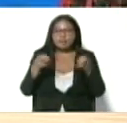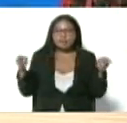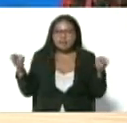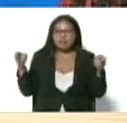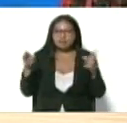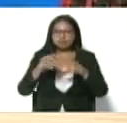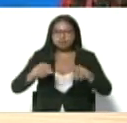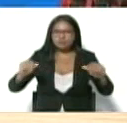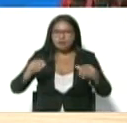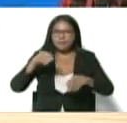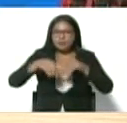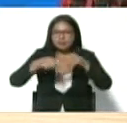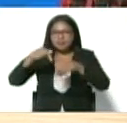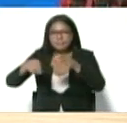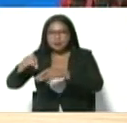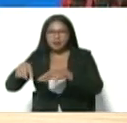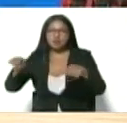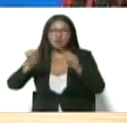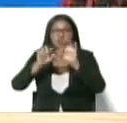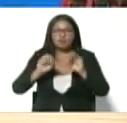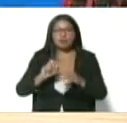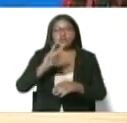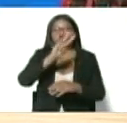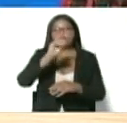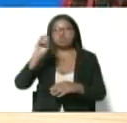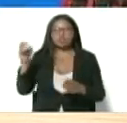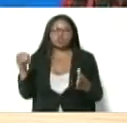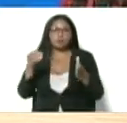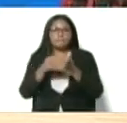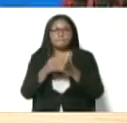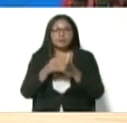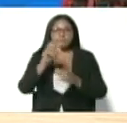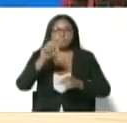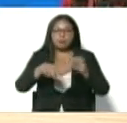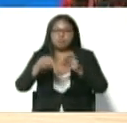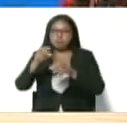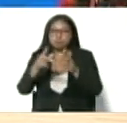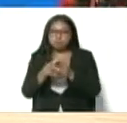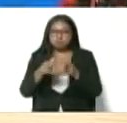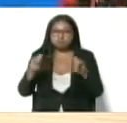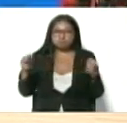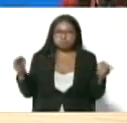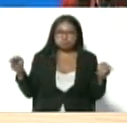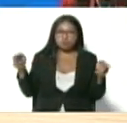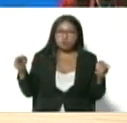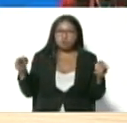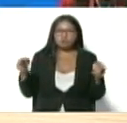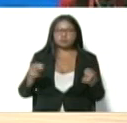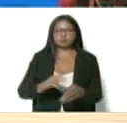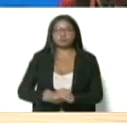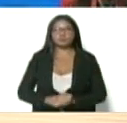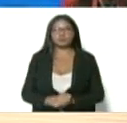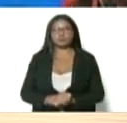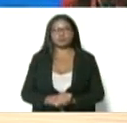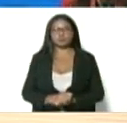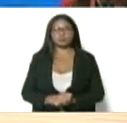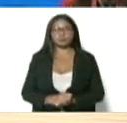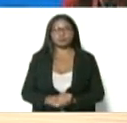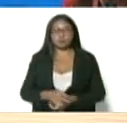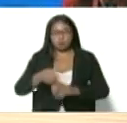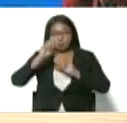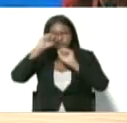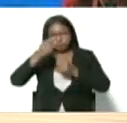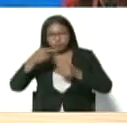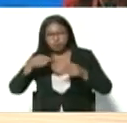más de 200 mil hectáreas a más de 200 mil hectáreas reconocidos